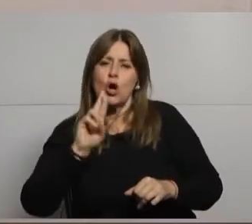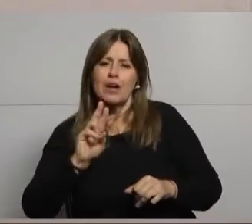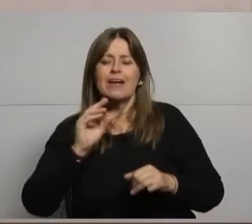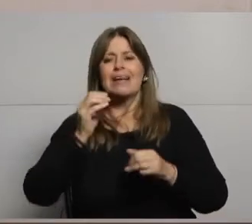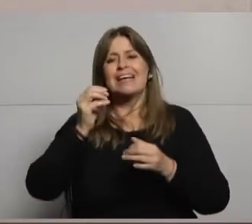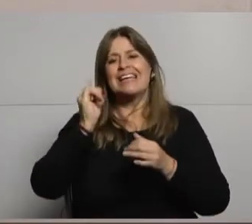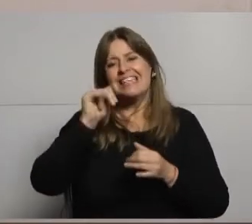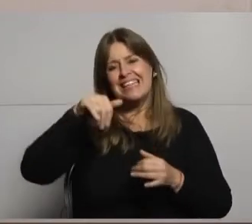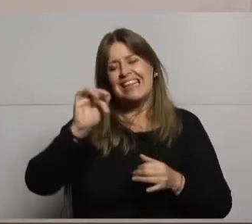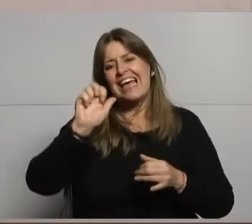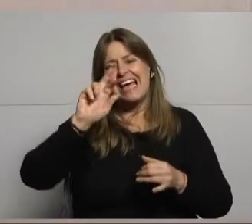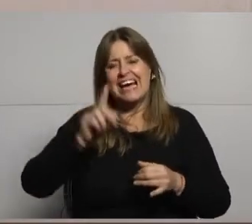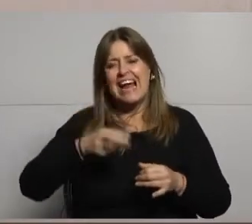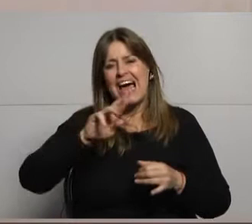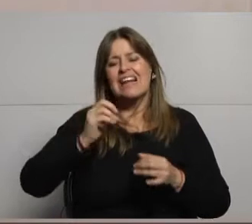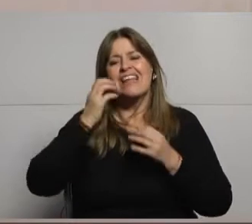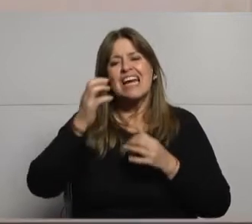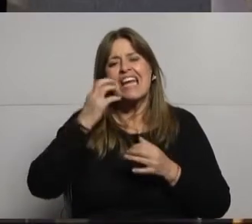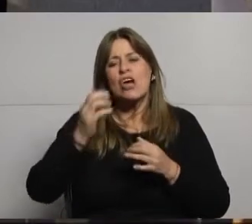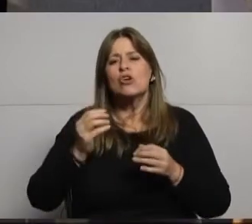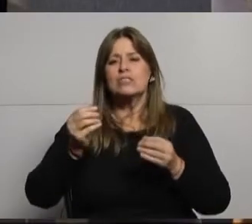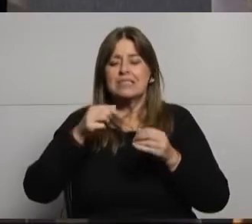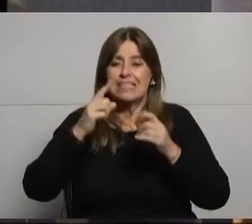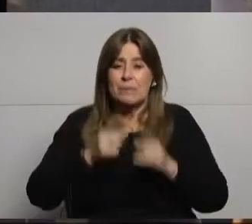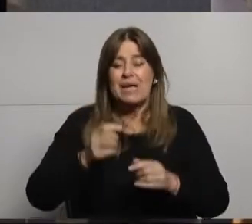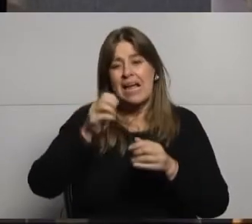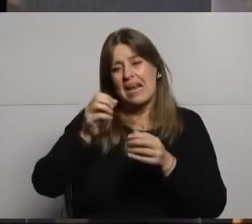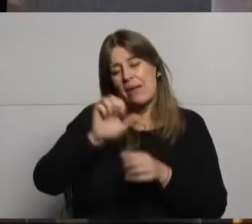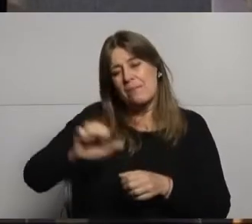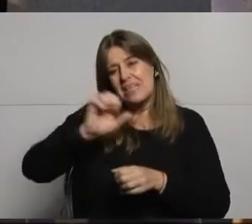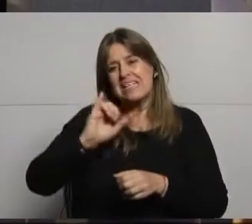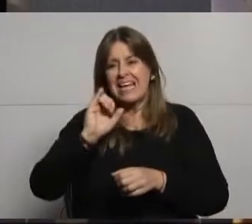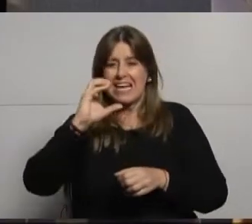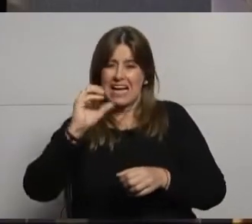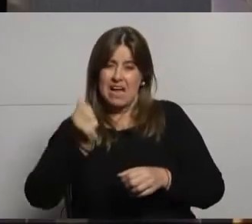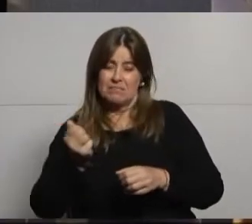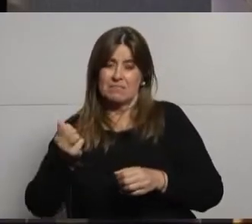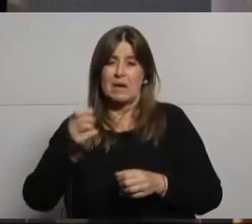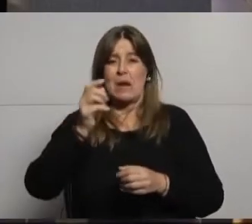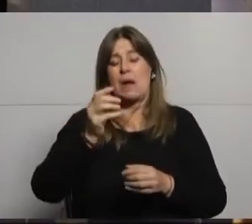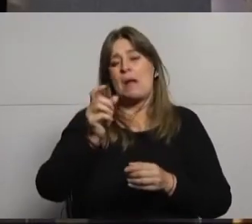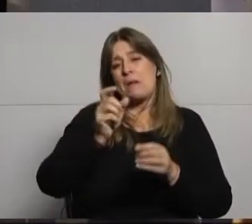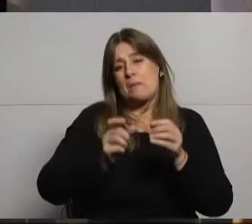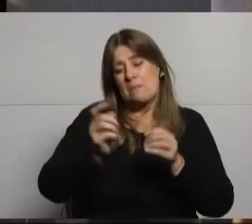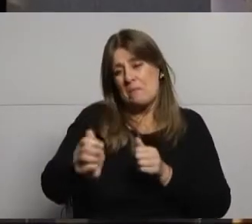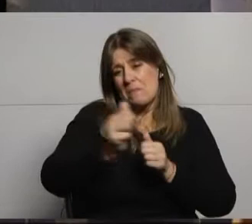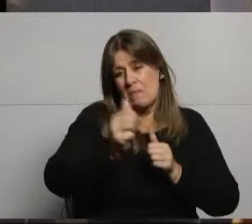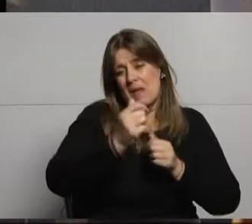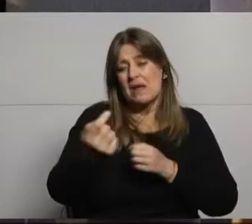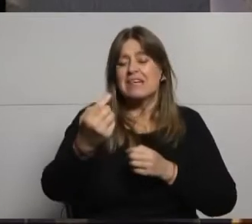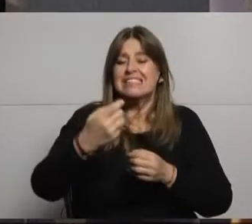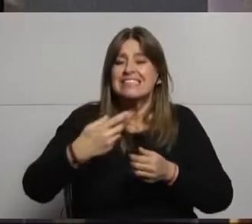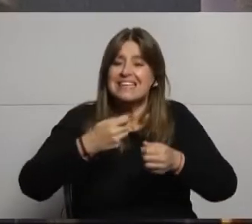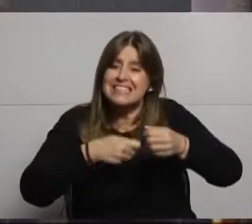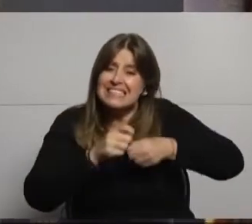Afectaciones. ¿Sí? Trabajamos con la empresa ICA, que es el proveedor, y nos ayudó. Es más, se gestionó, al